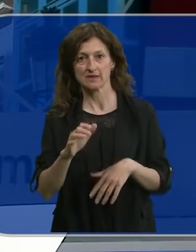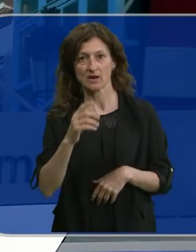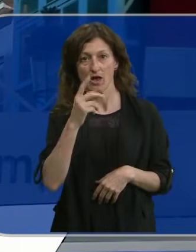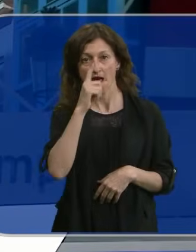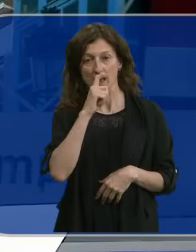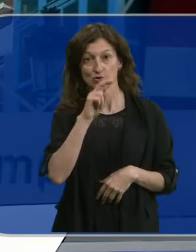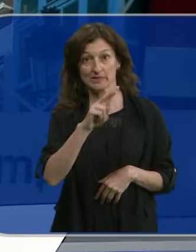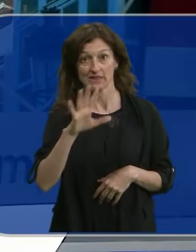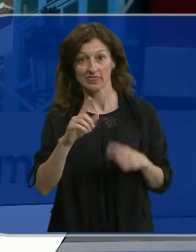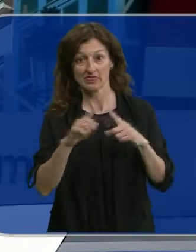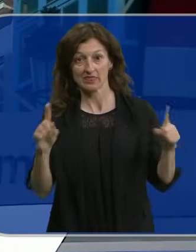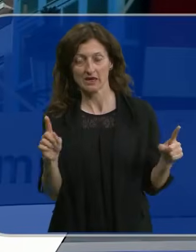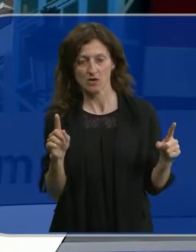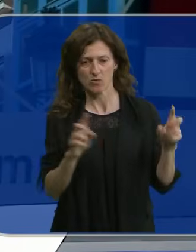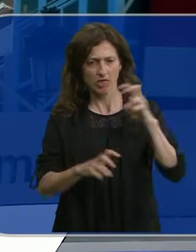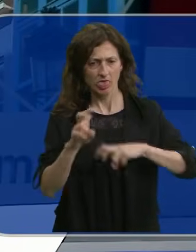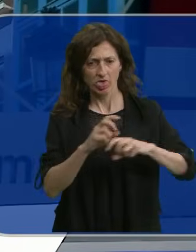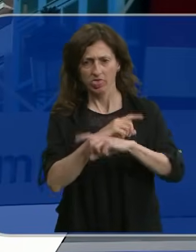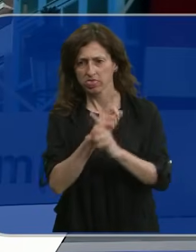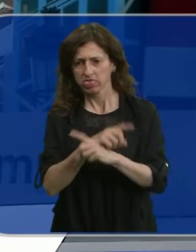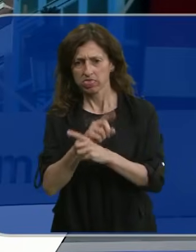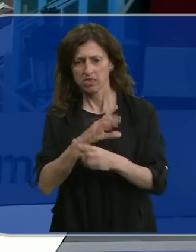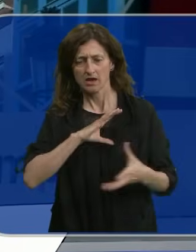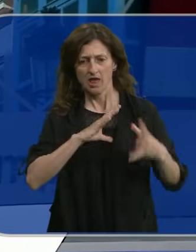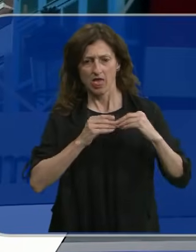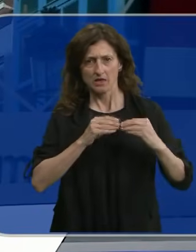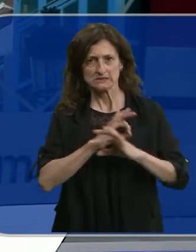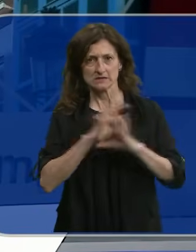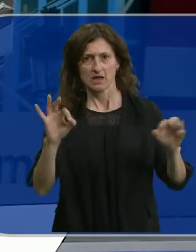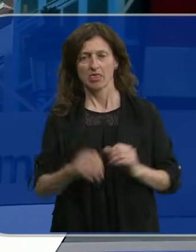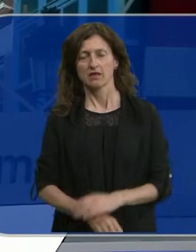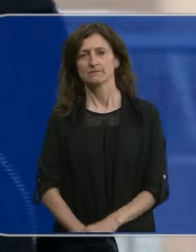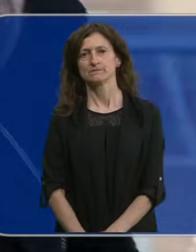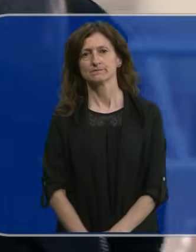durante el año 2025 no encontraron nada que se adecuara a sus necesidades.